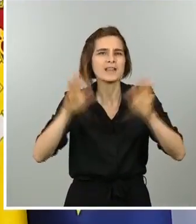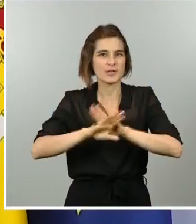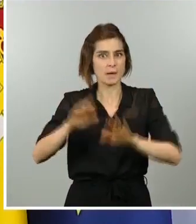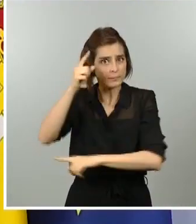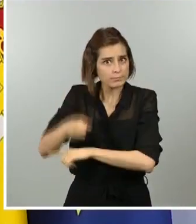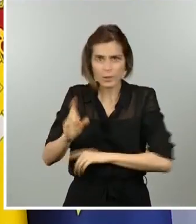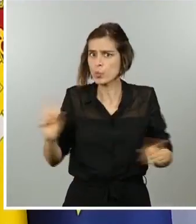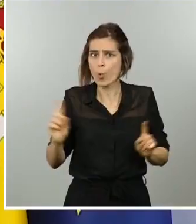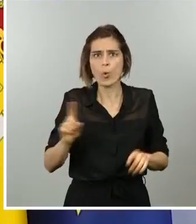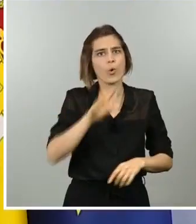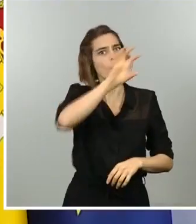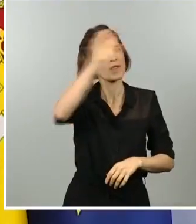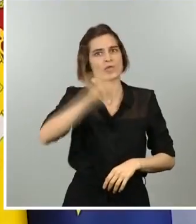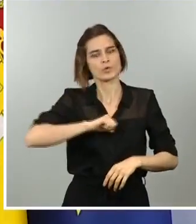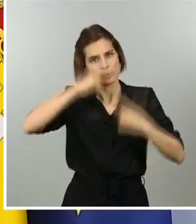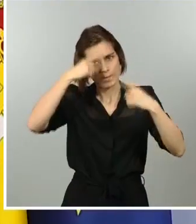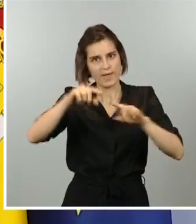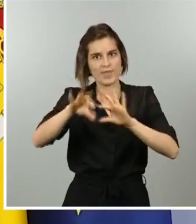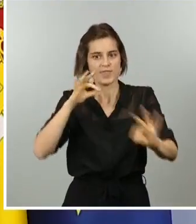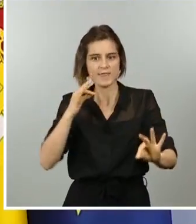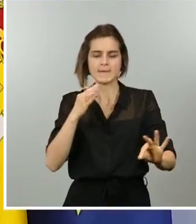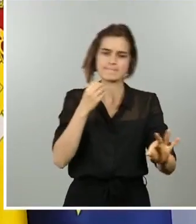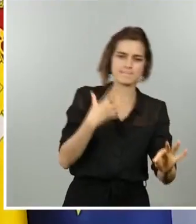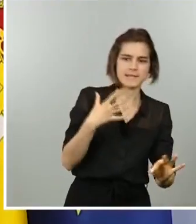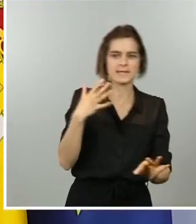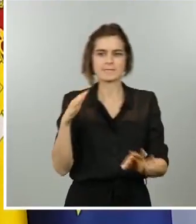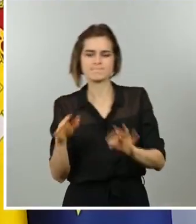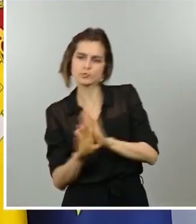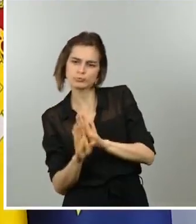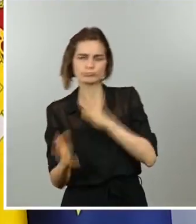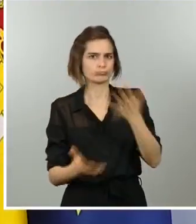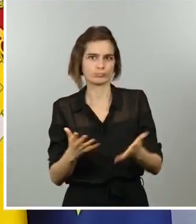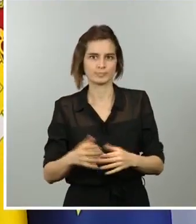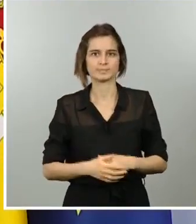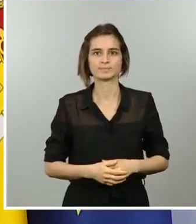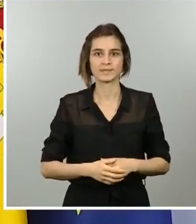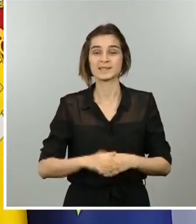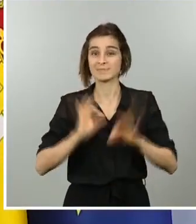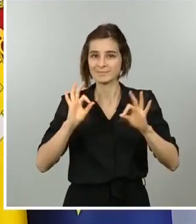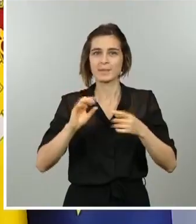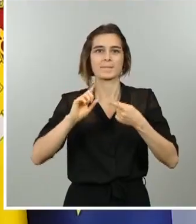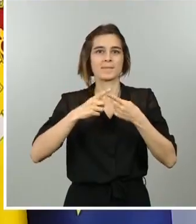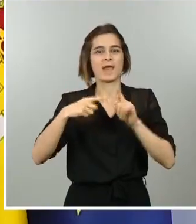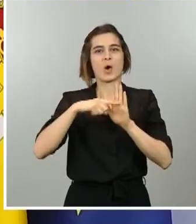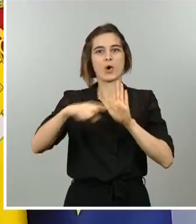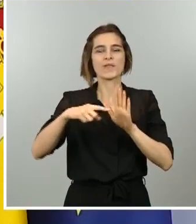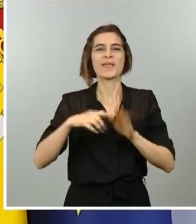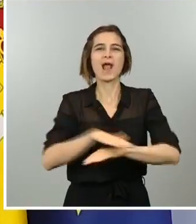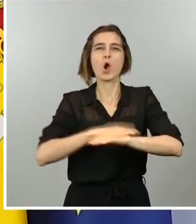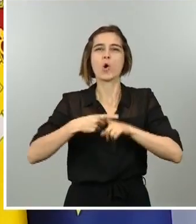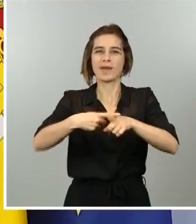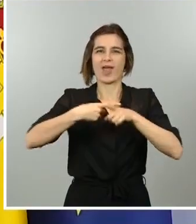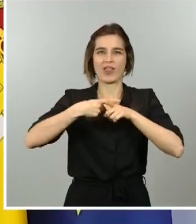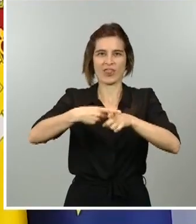decisiones. Esto, por tanto, por lo que hace referencia a esta primera orden de cogobernanza, para indicar cómo, conjuntamente con las comunidades